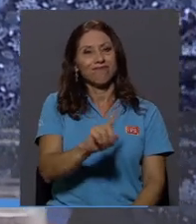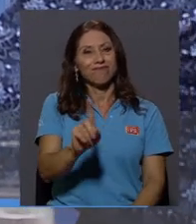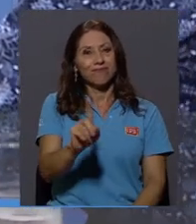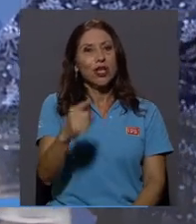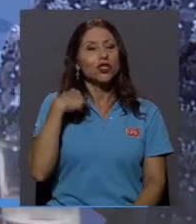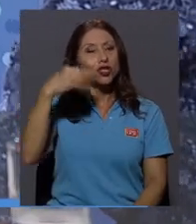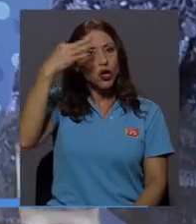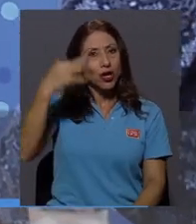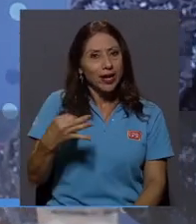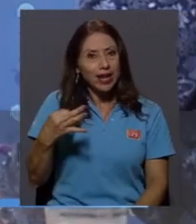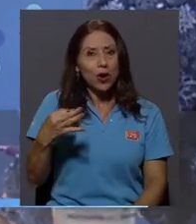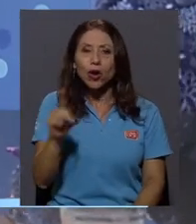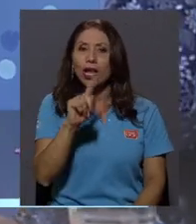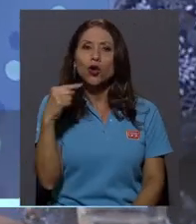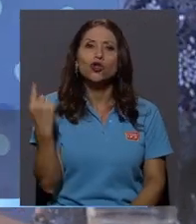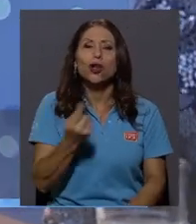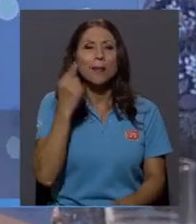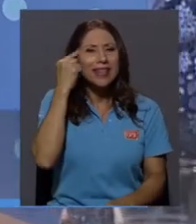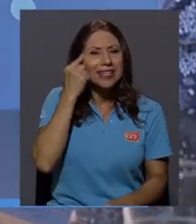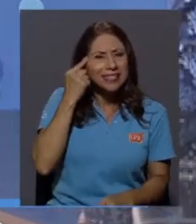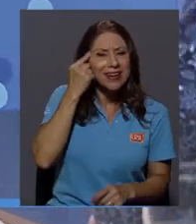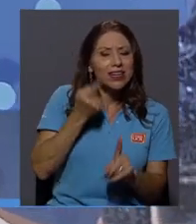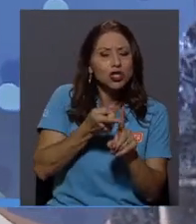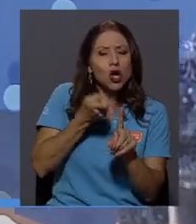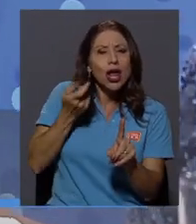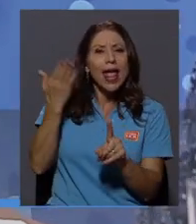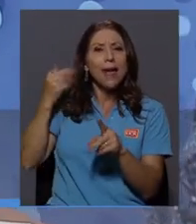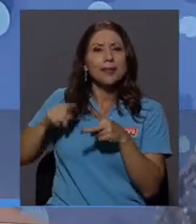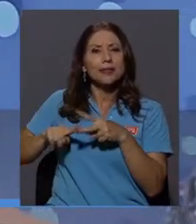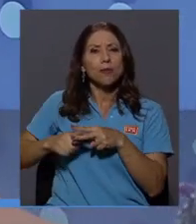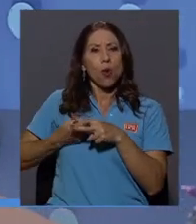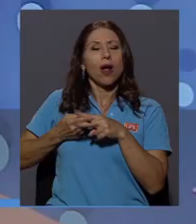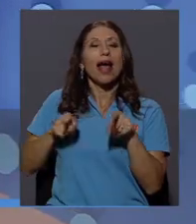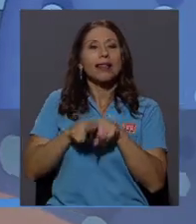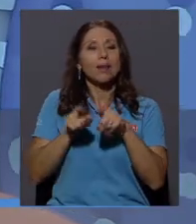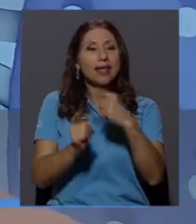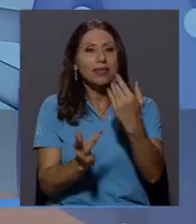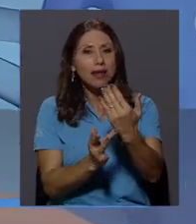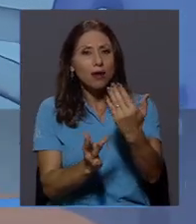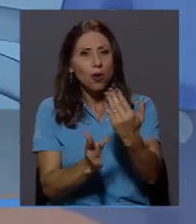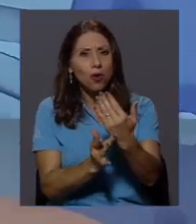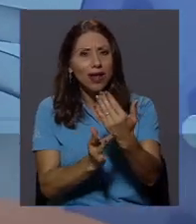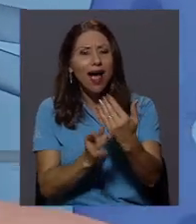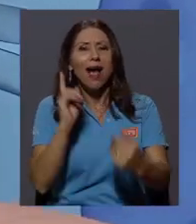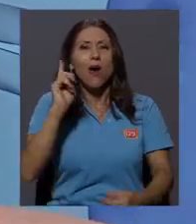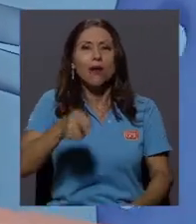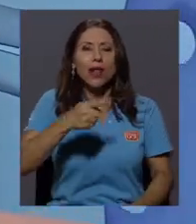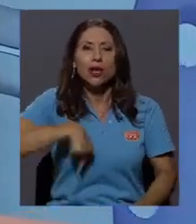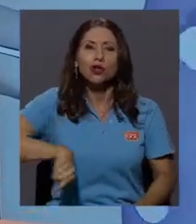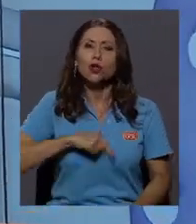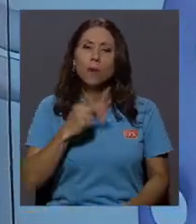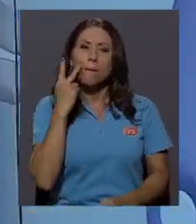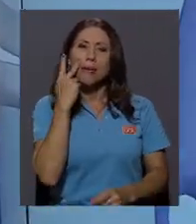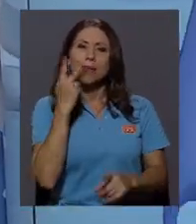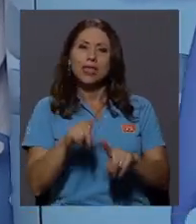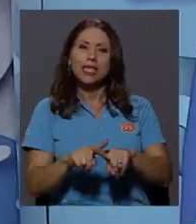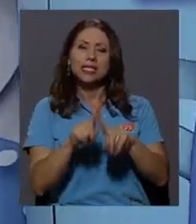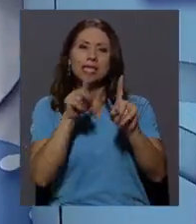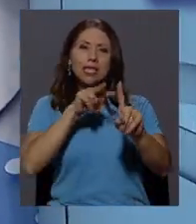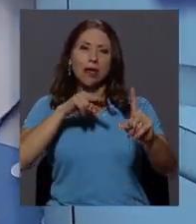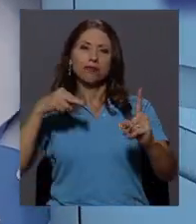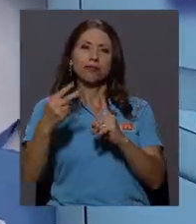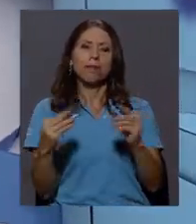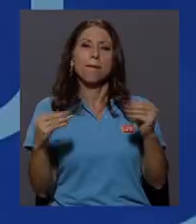no solo la reflexión epistemológica sino también la tecnología nos ha obligado a ver las cosas de una manera distinta y muchísimo más